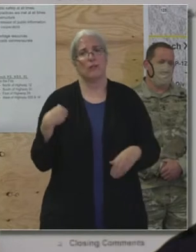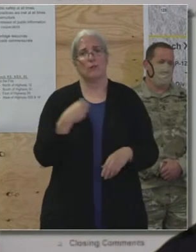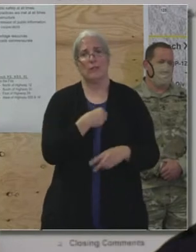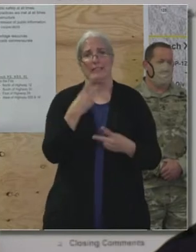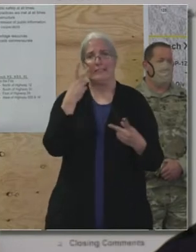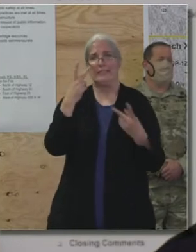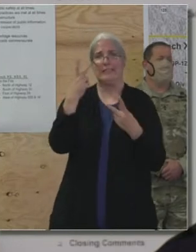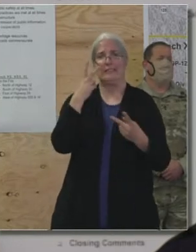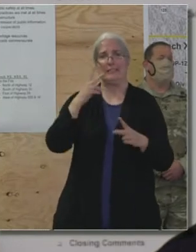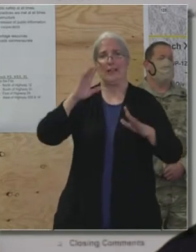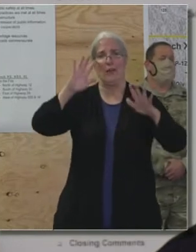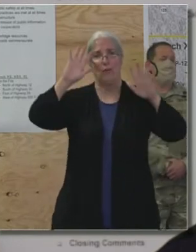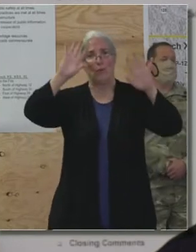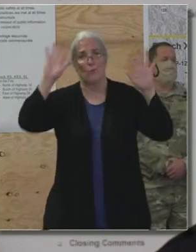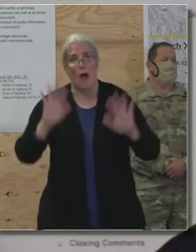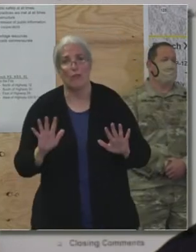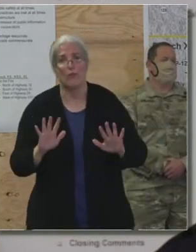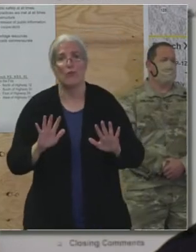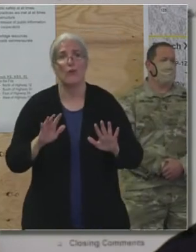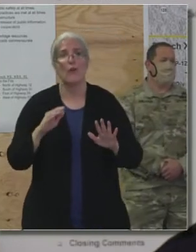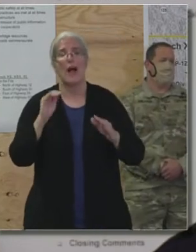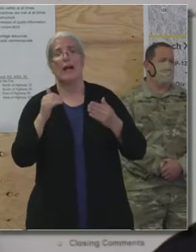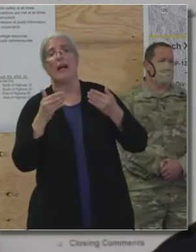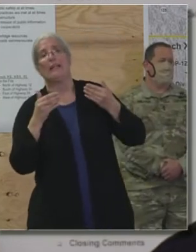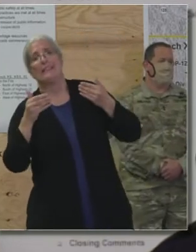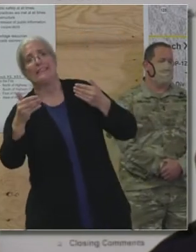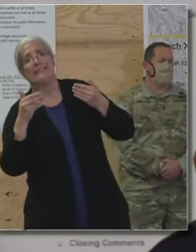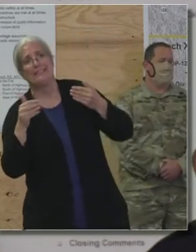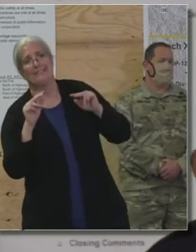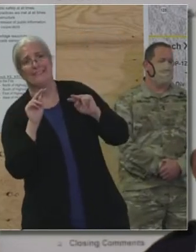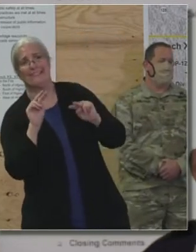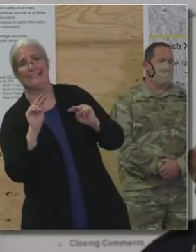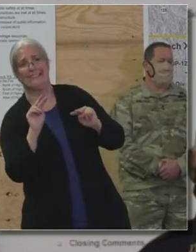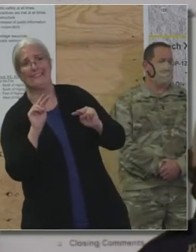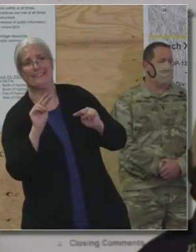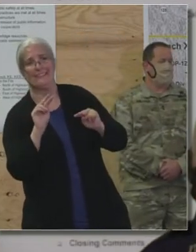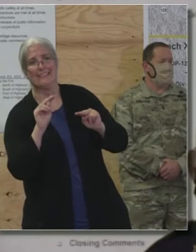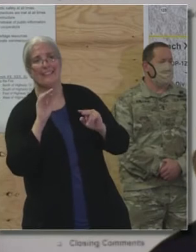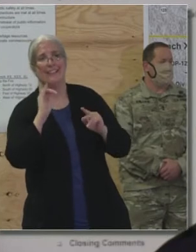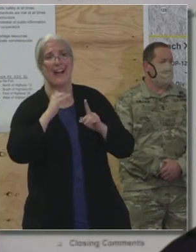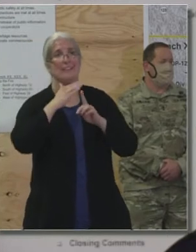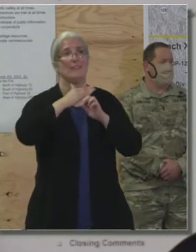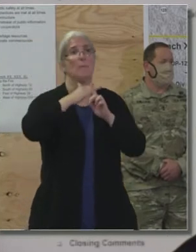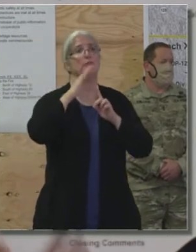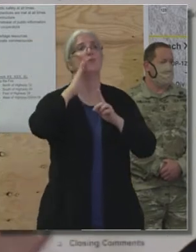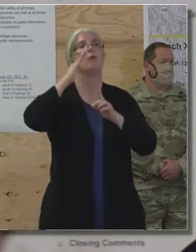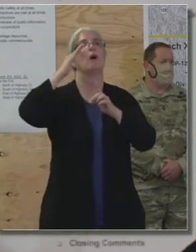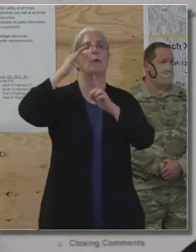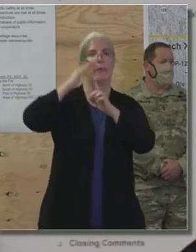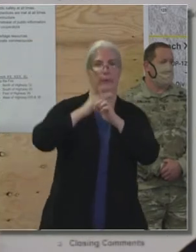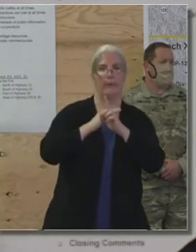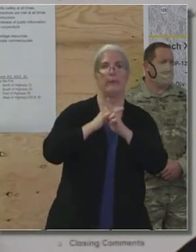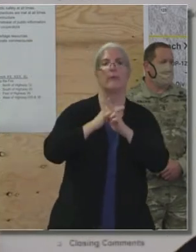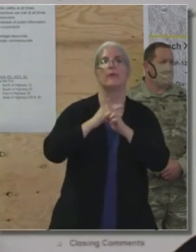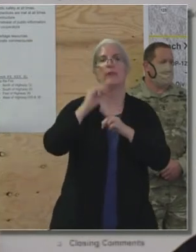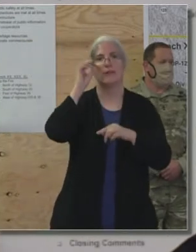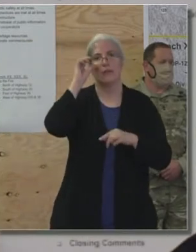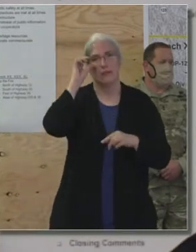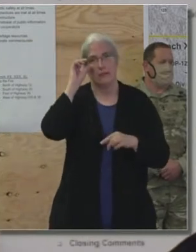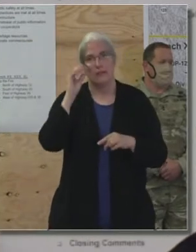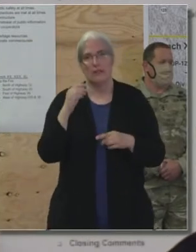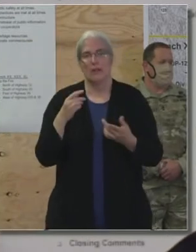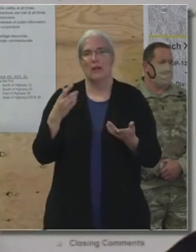estamos viendo las condiciones climáticas en los próximos días que nos aguardan podríamos tener condiciones tipos monzónicas